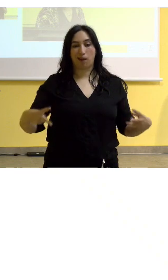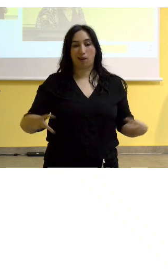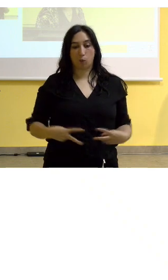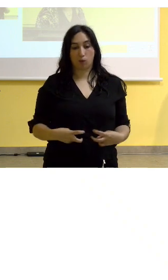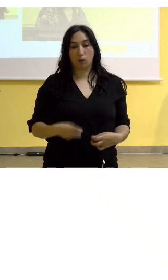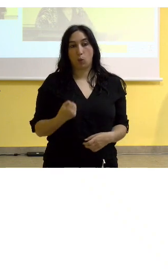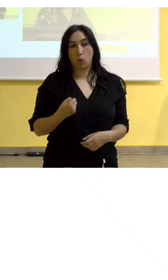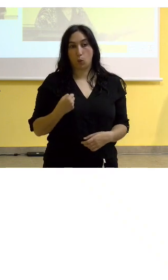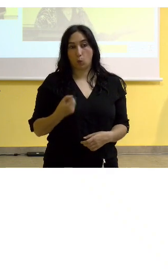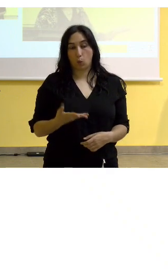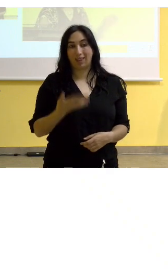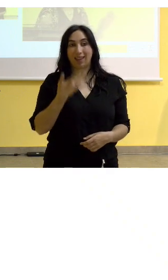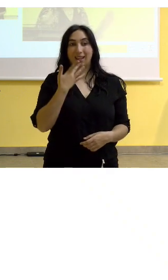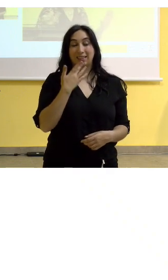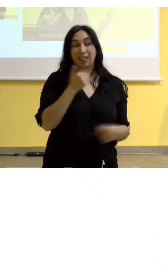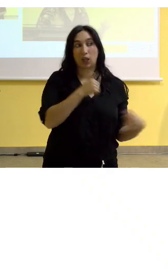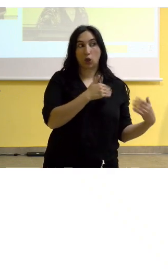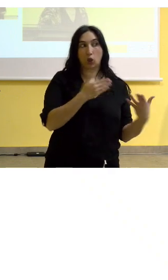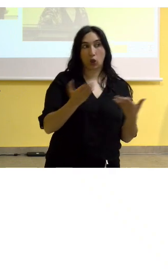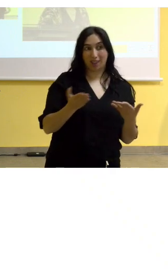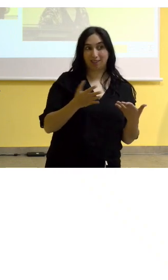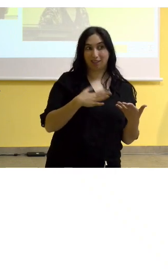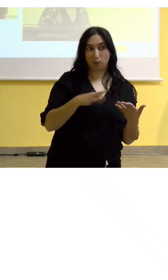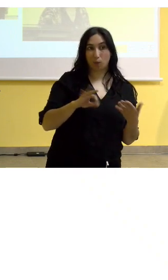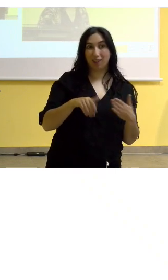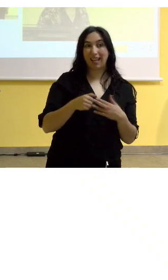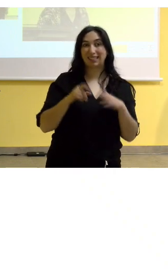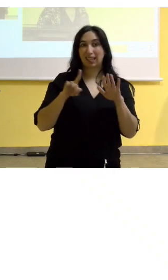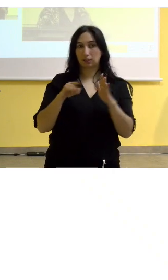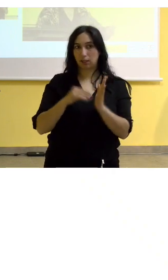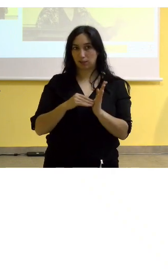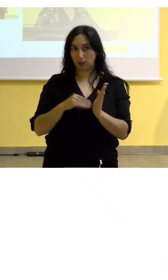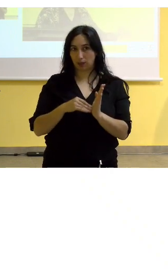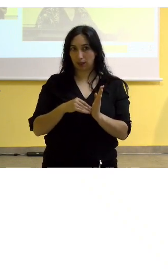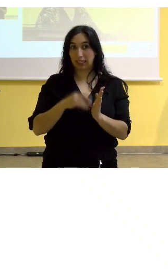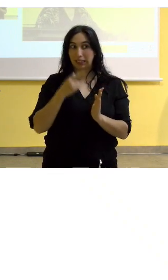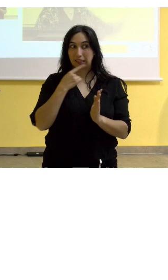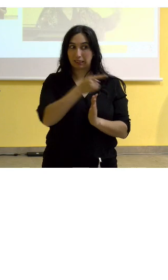contado, si es con semen de donante se podrían hacer hasta 6. Y luego, cuando